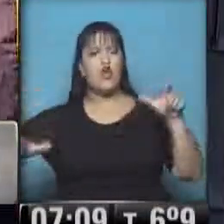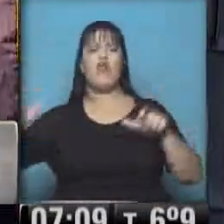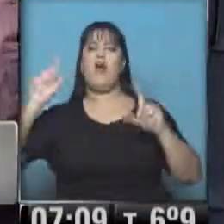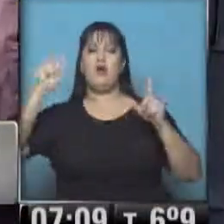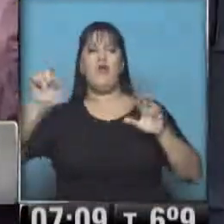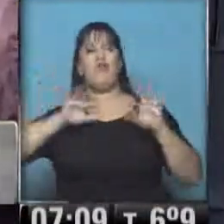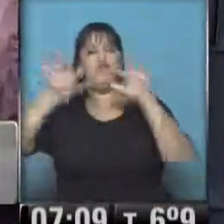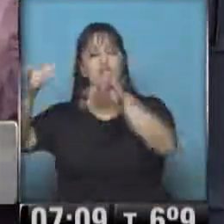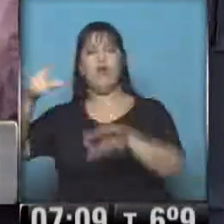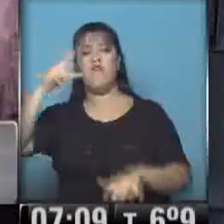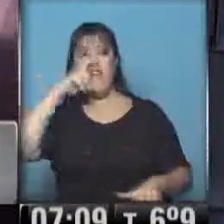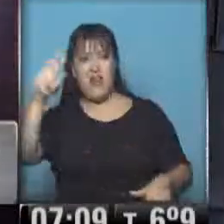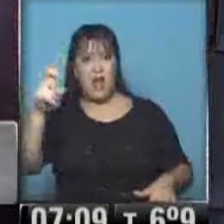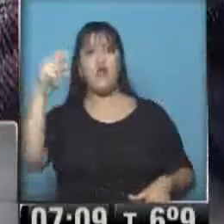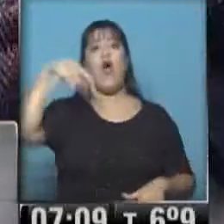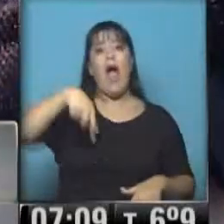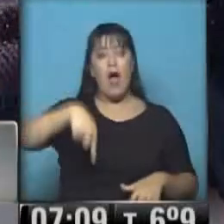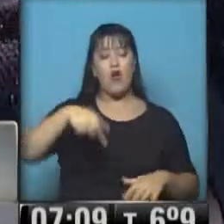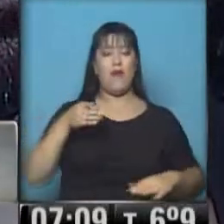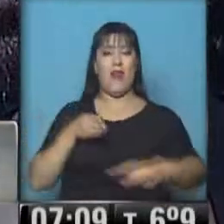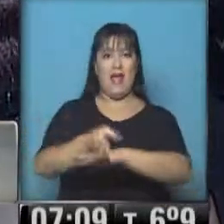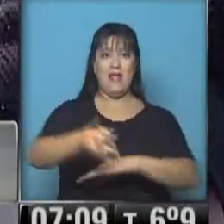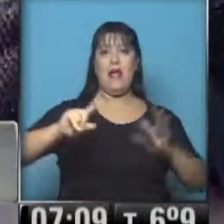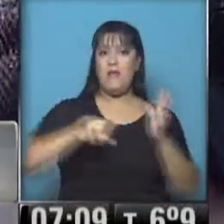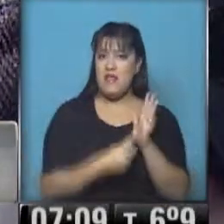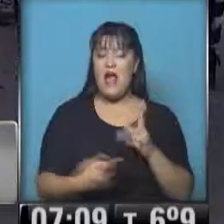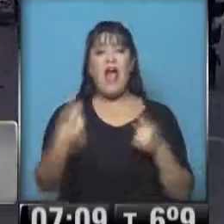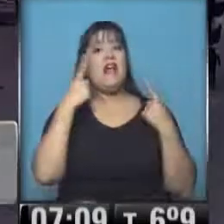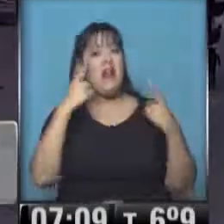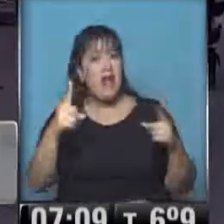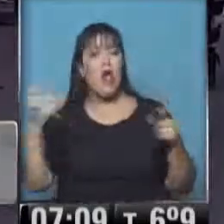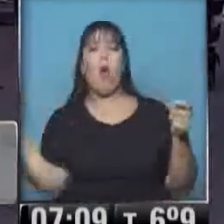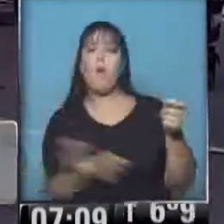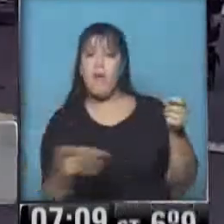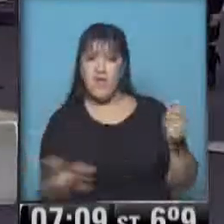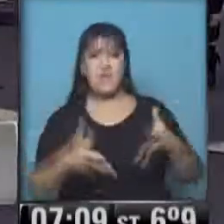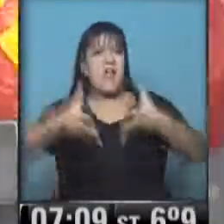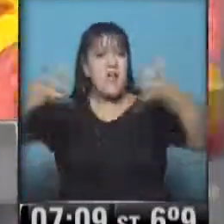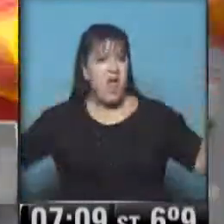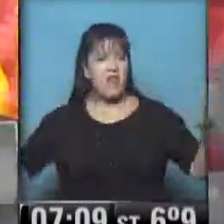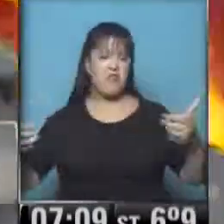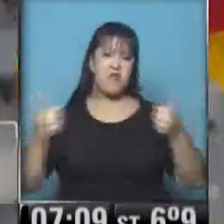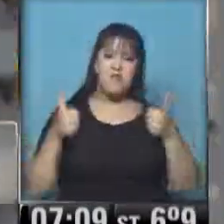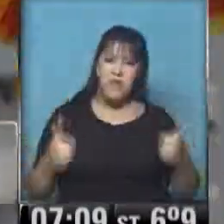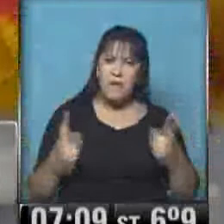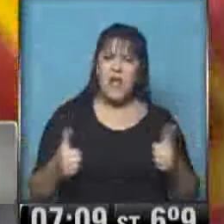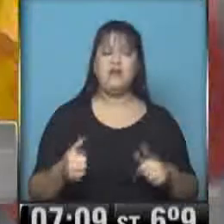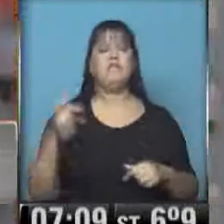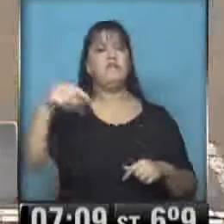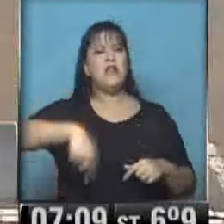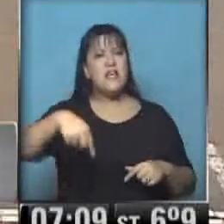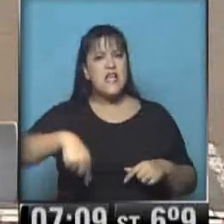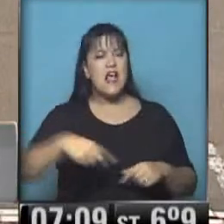ahora estamos acá en la mano al capital creo que el piquete es grande es exitoso y forma parte de